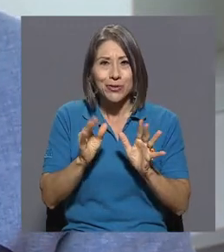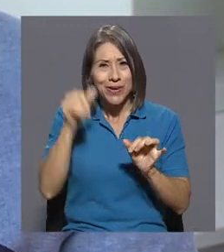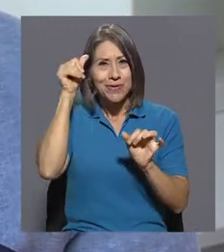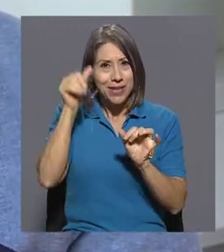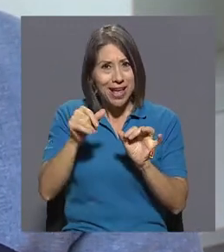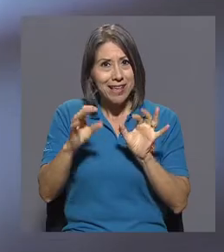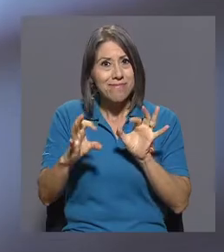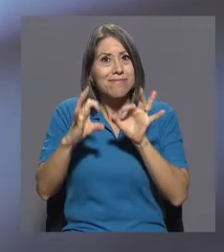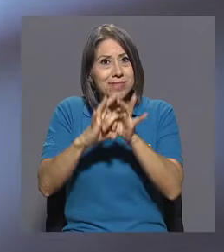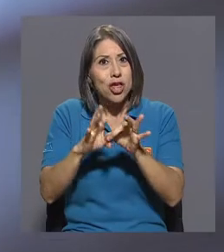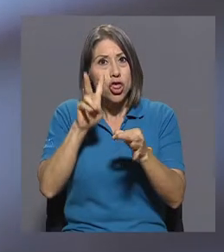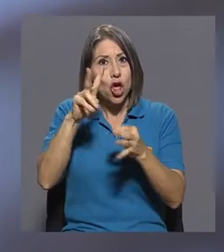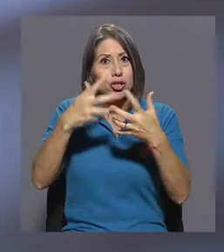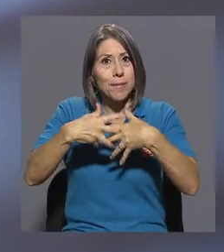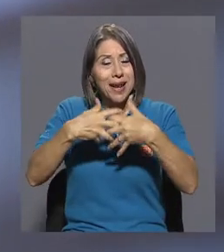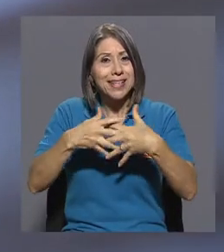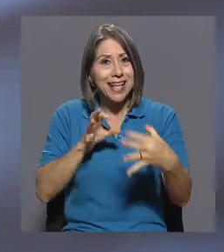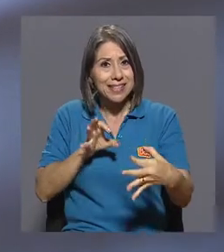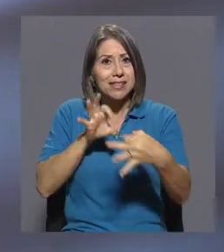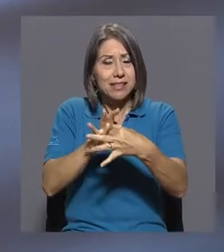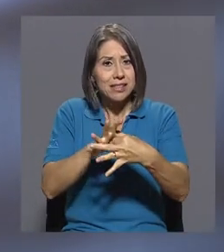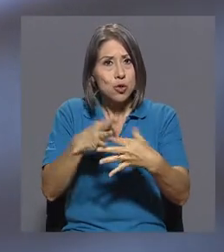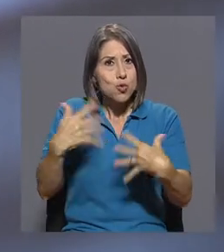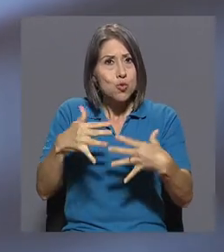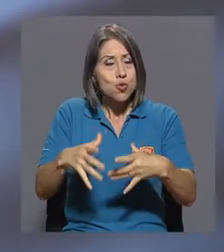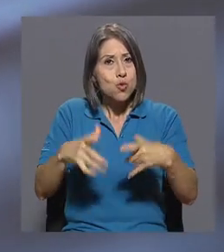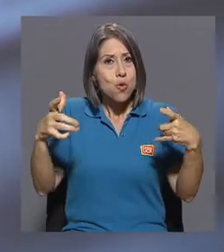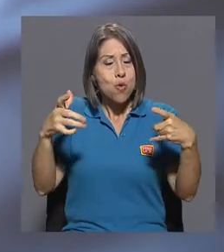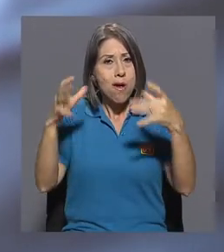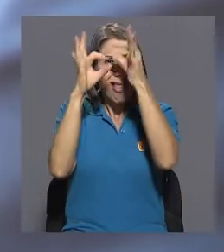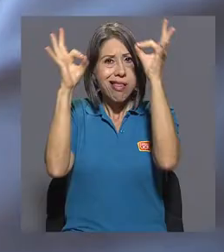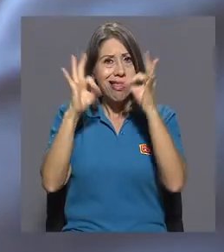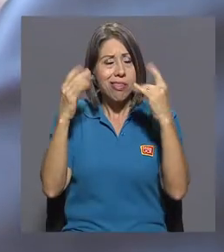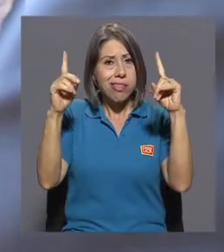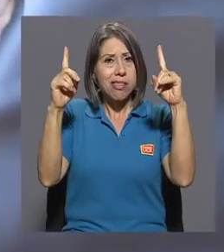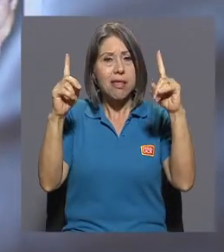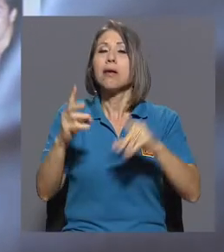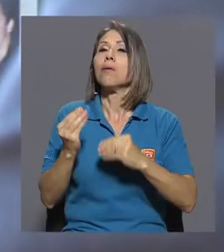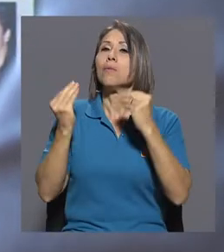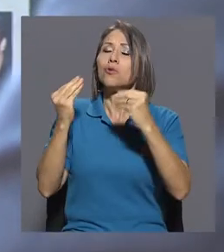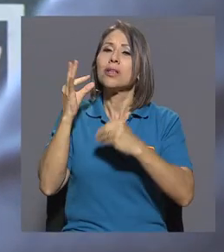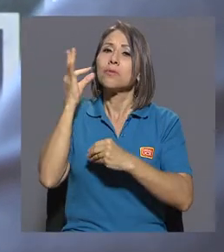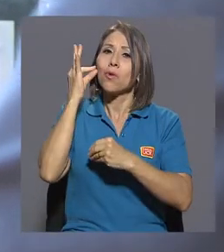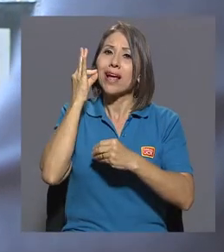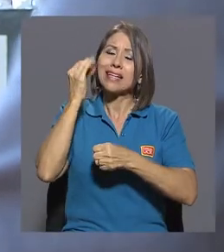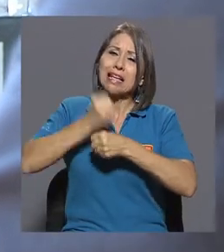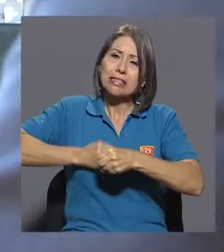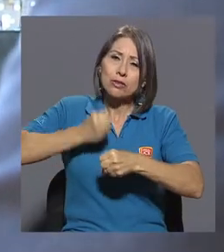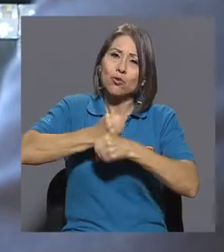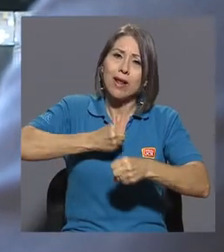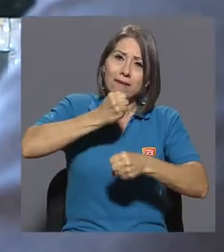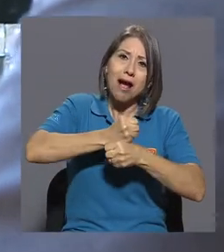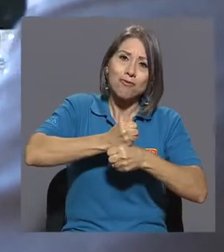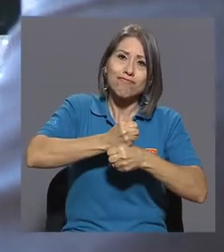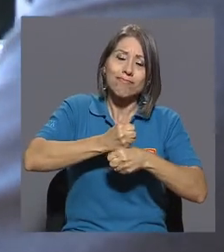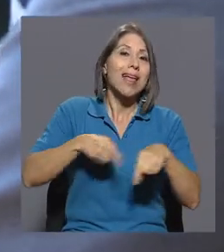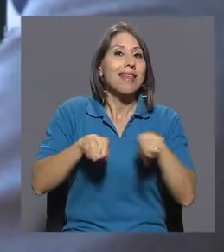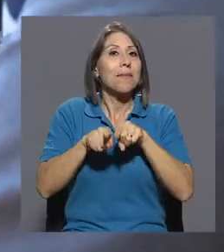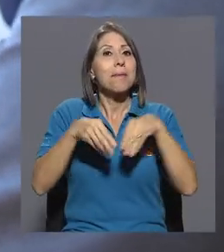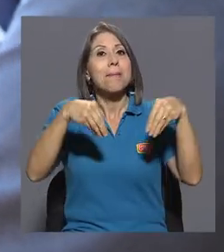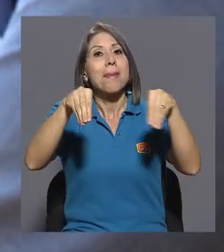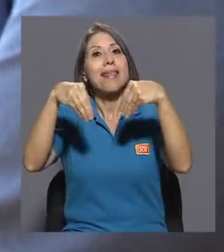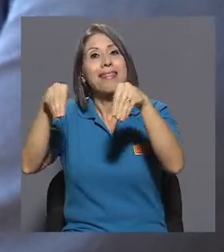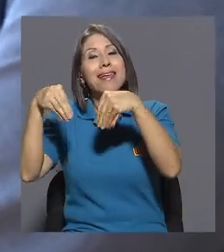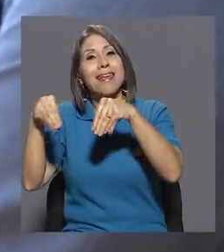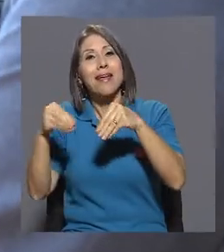momento determinado. Muchas mujeres hacen su trabajo y al lado venden maquillaje, ¿verdad?, de catálogo.